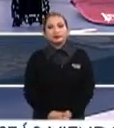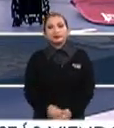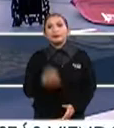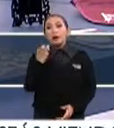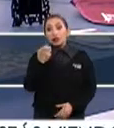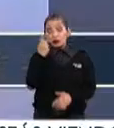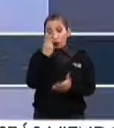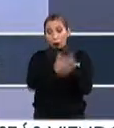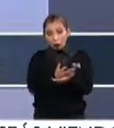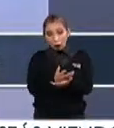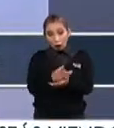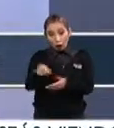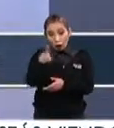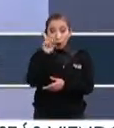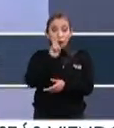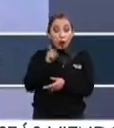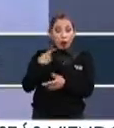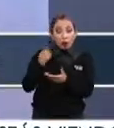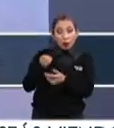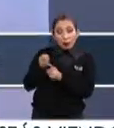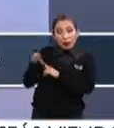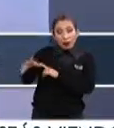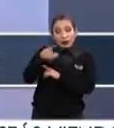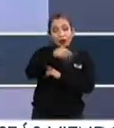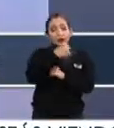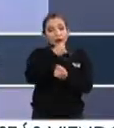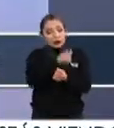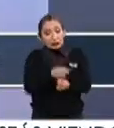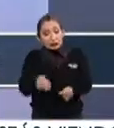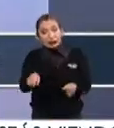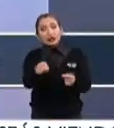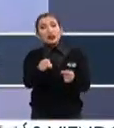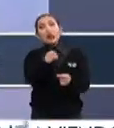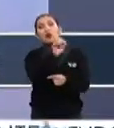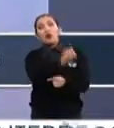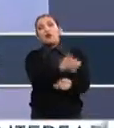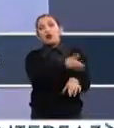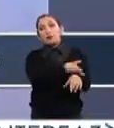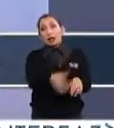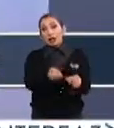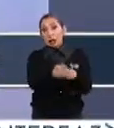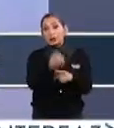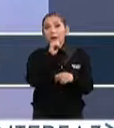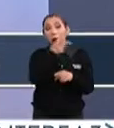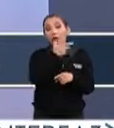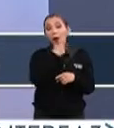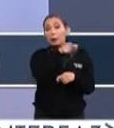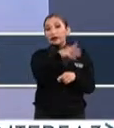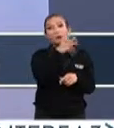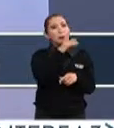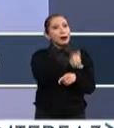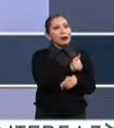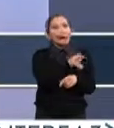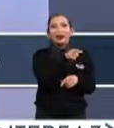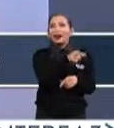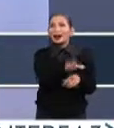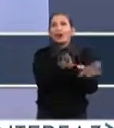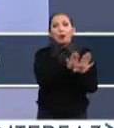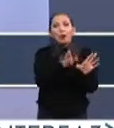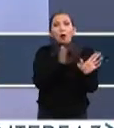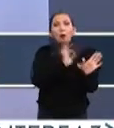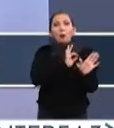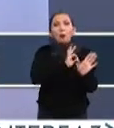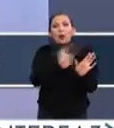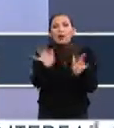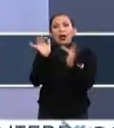solo afecta, digamos, a la mujer o al niño o a la familia, sino afecta principalmente a los hombres que no pueden pues tener